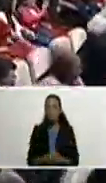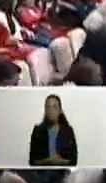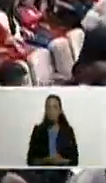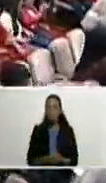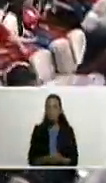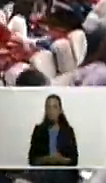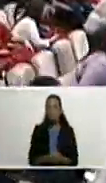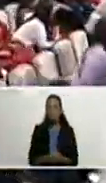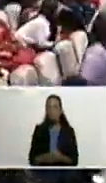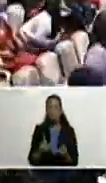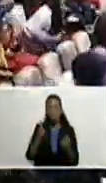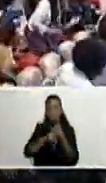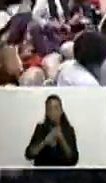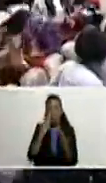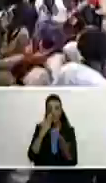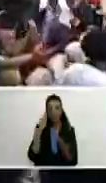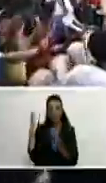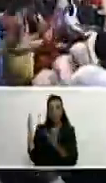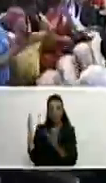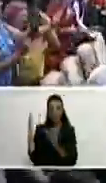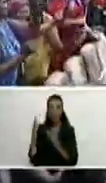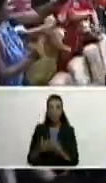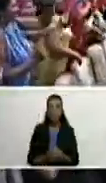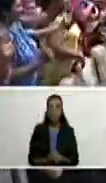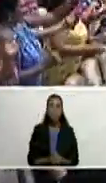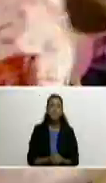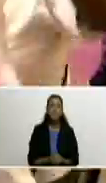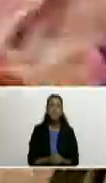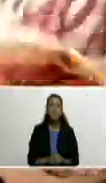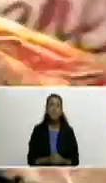Silita, Silita, Silita.